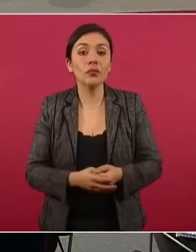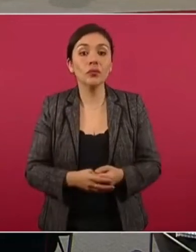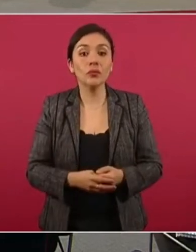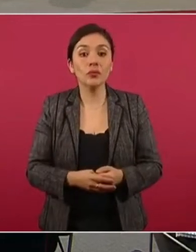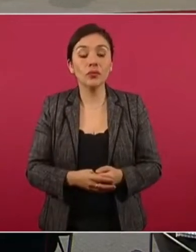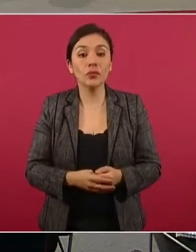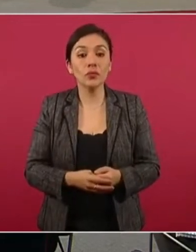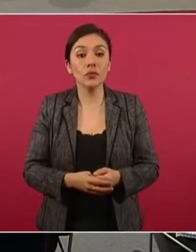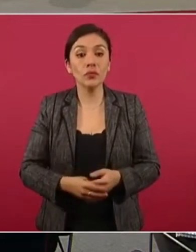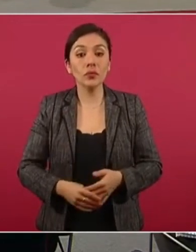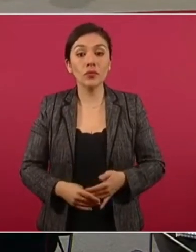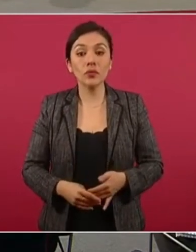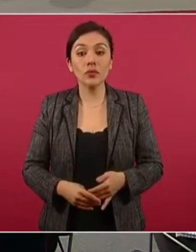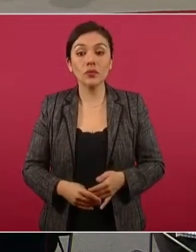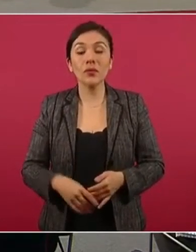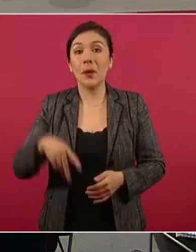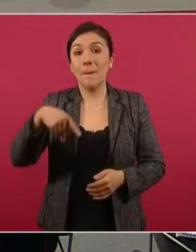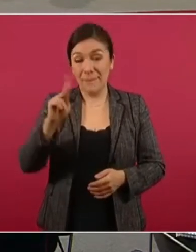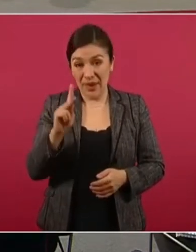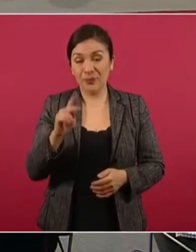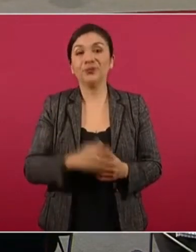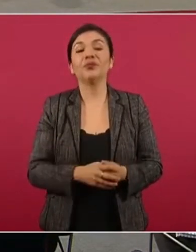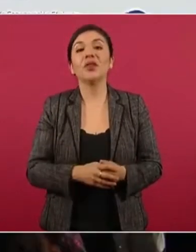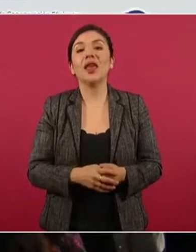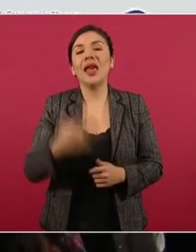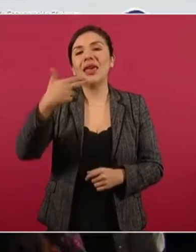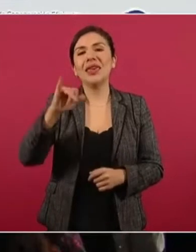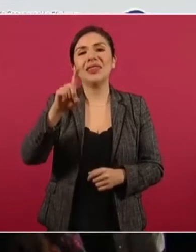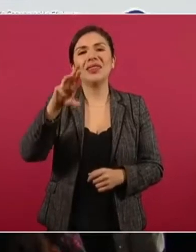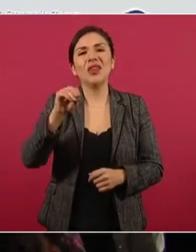Pero el caso de hidroeléctricas,